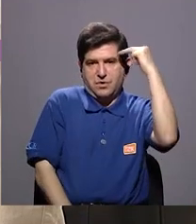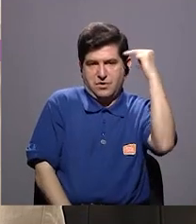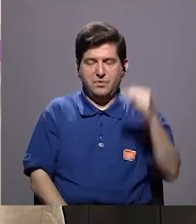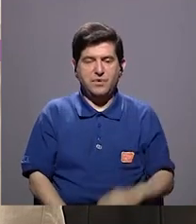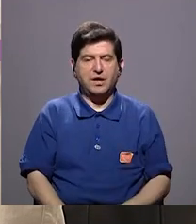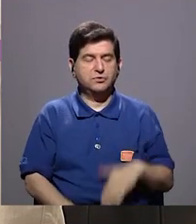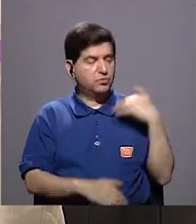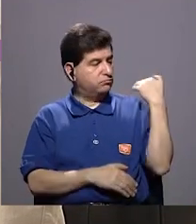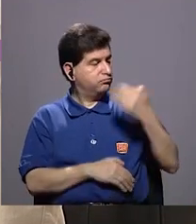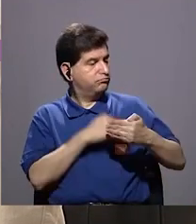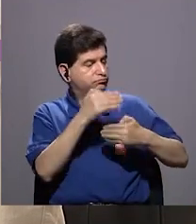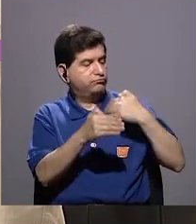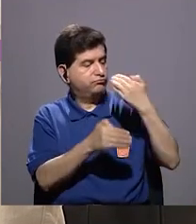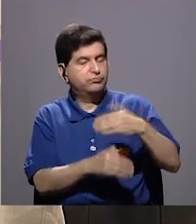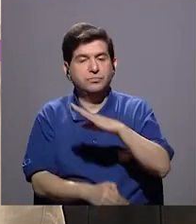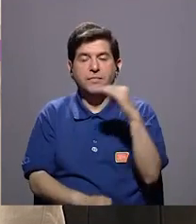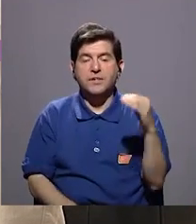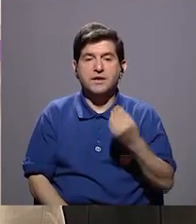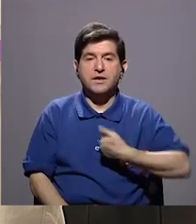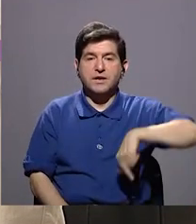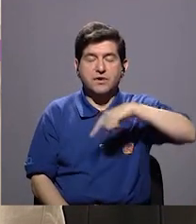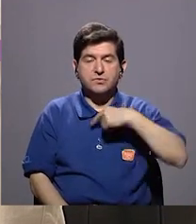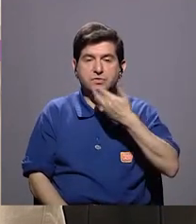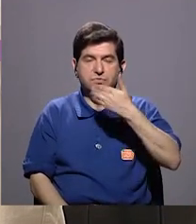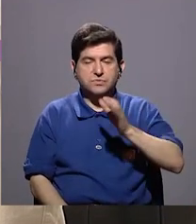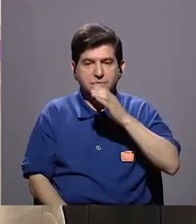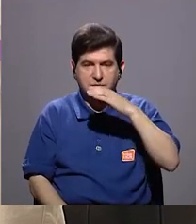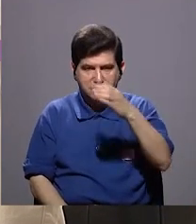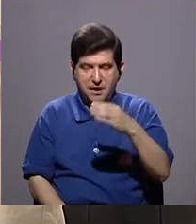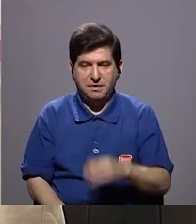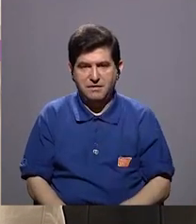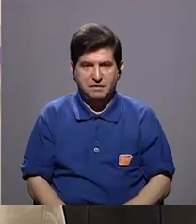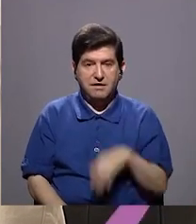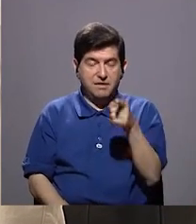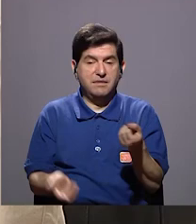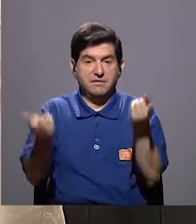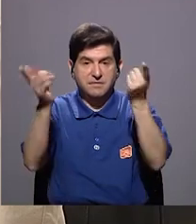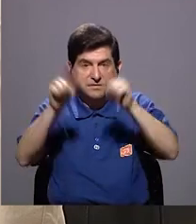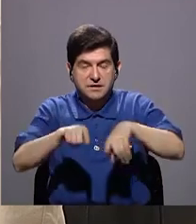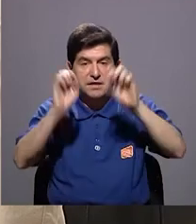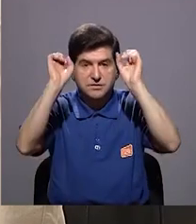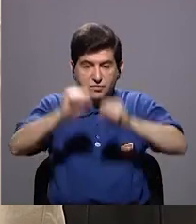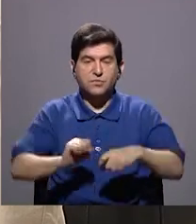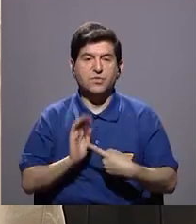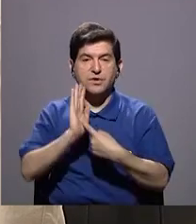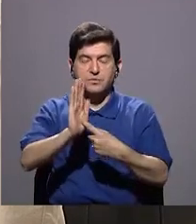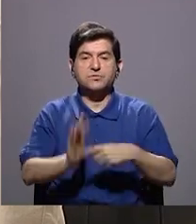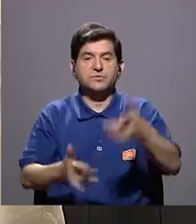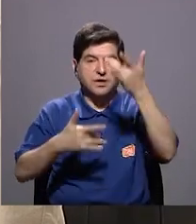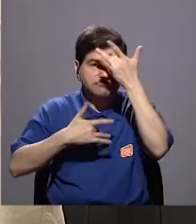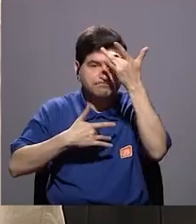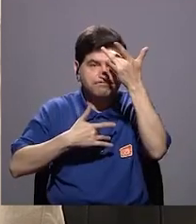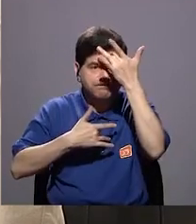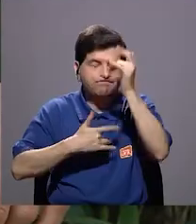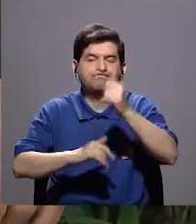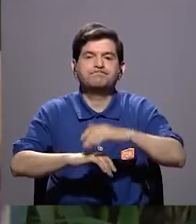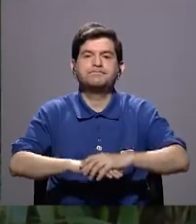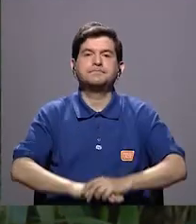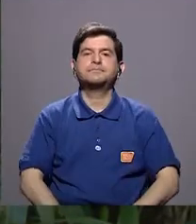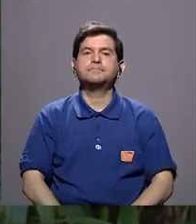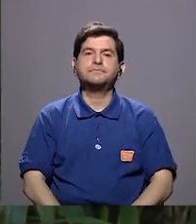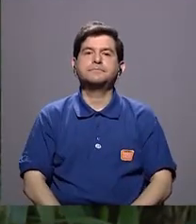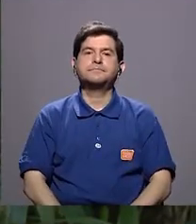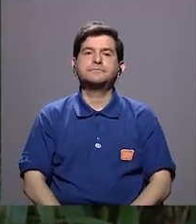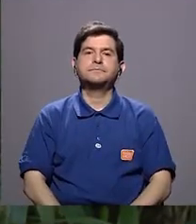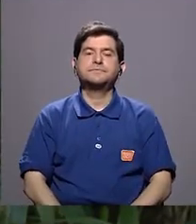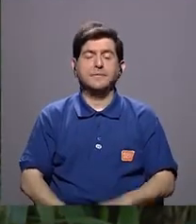ir evolucionando, y el que nos da malos consejos, diríamos el malo, que puede ser indicador de patología.